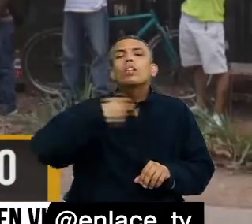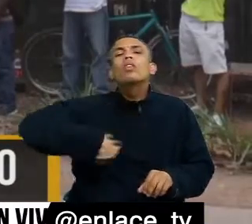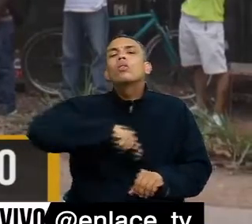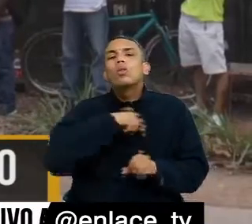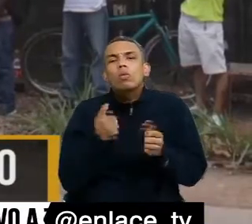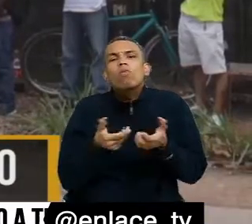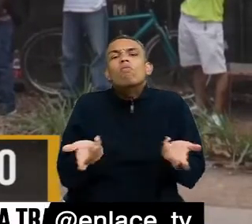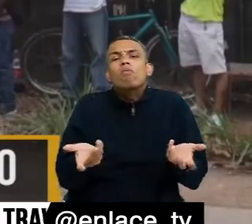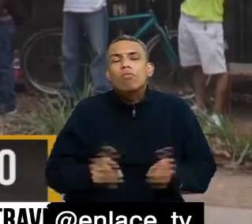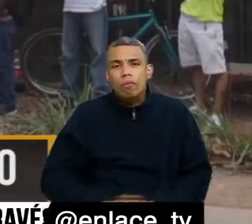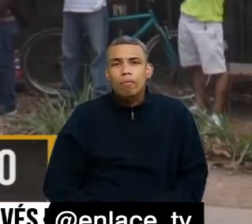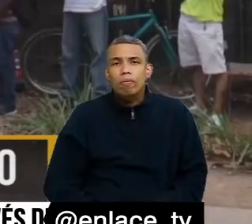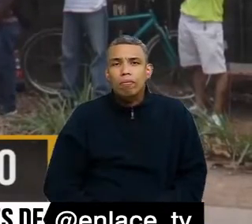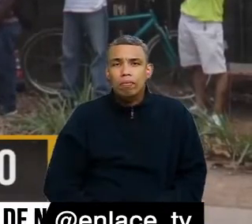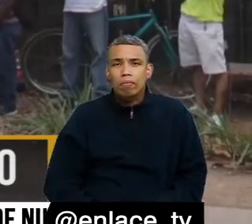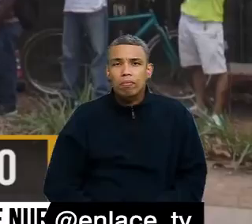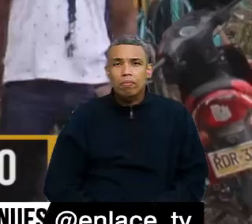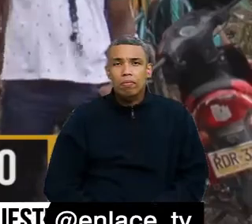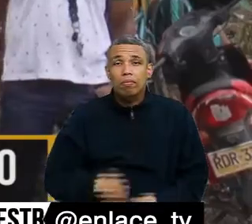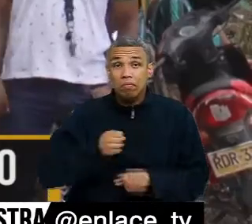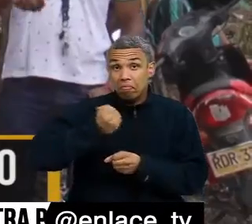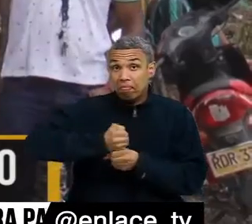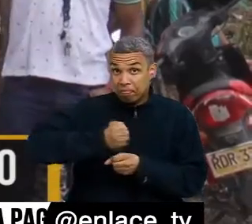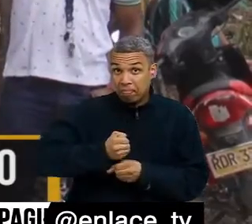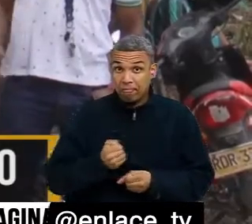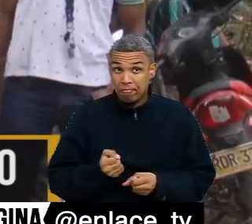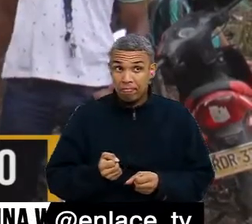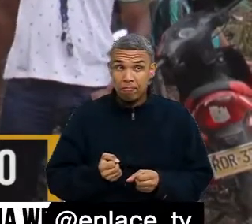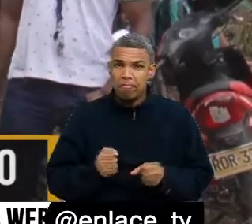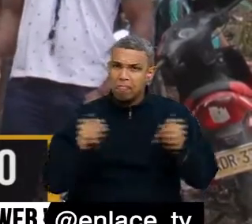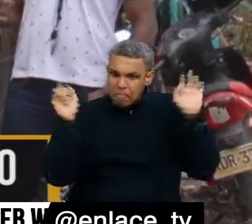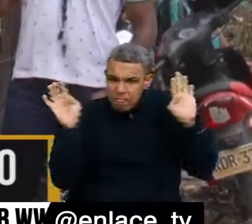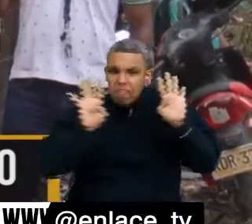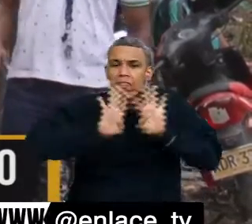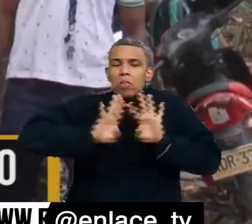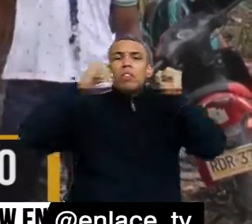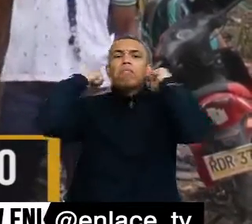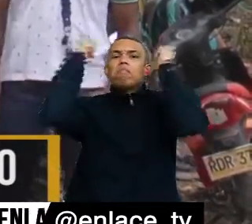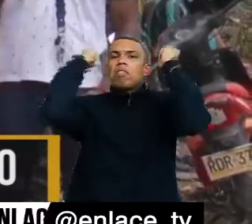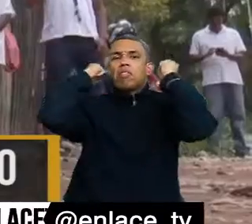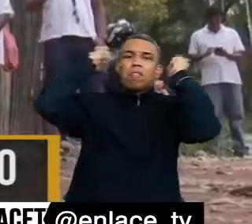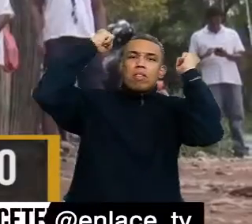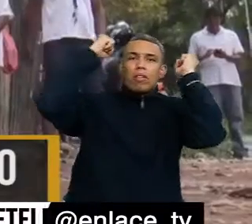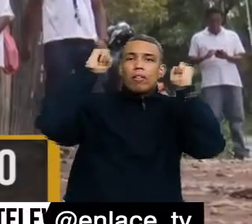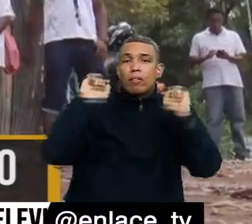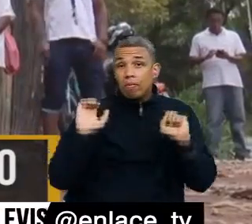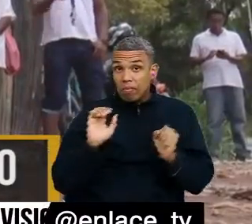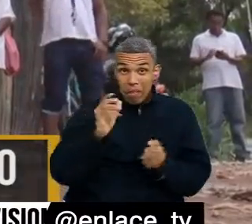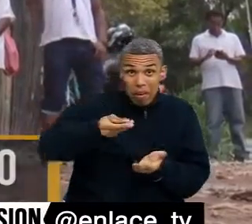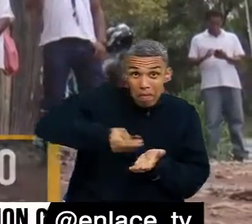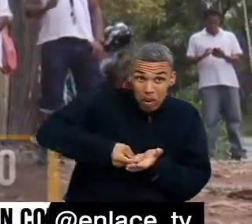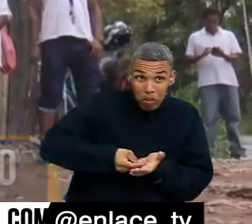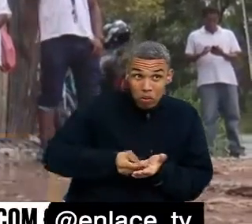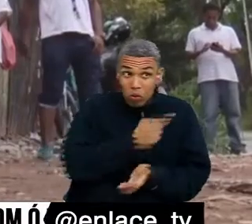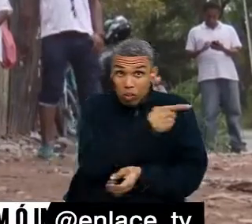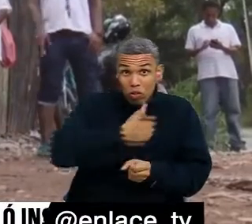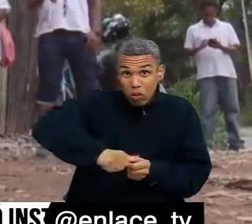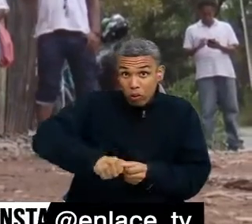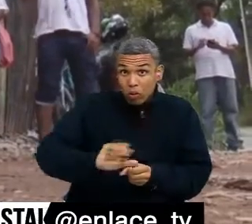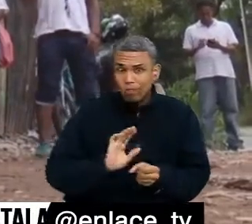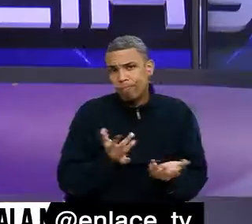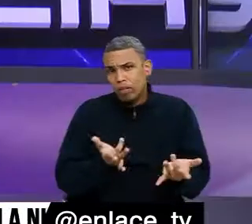extrabajadores de Tradeco expresaron su voluntad de sostener el bloqueo hasta recibir una respuesta positiva por parte de la estatal petrolera.